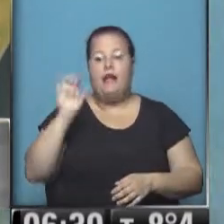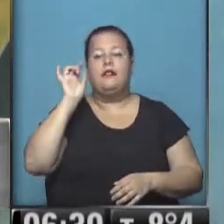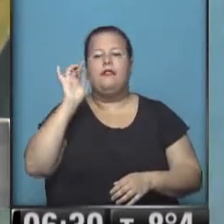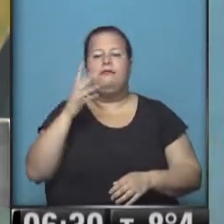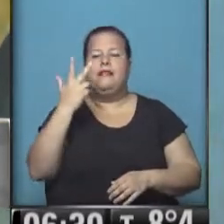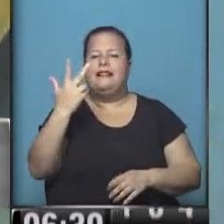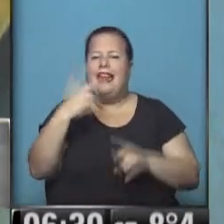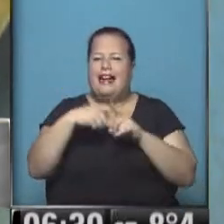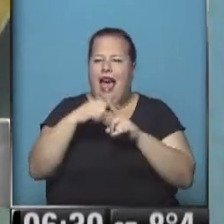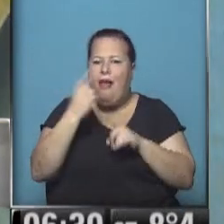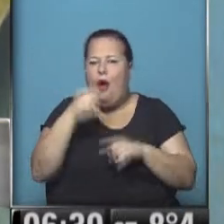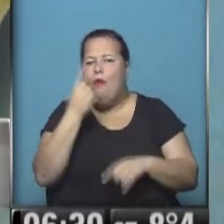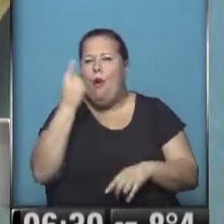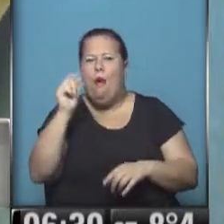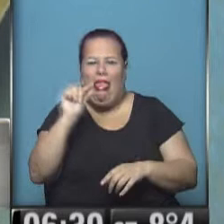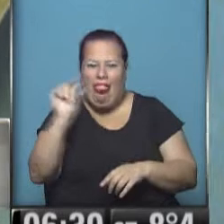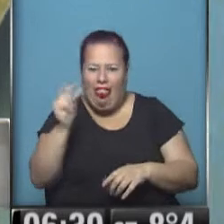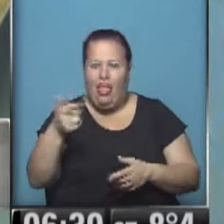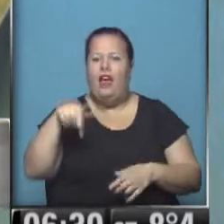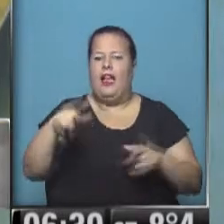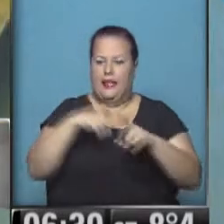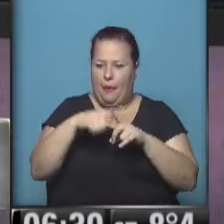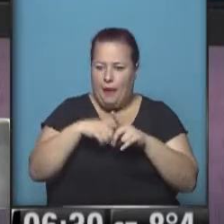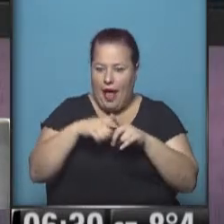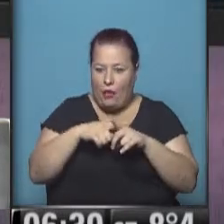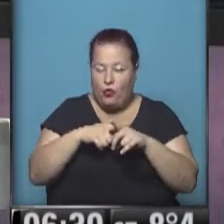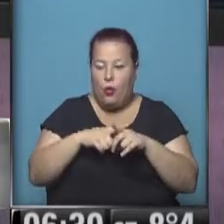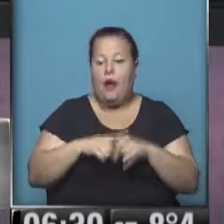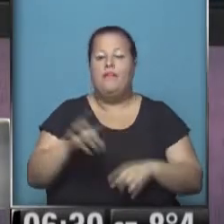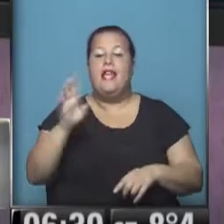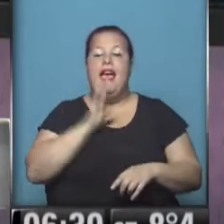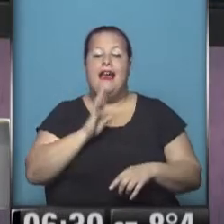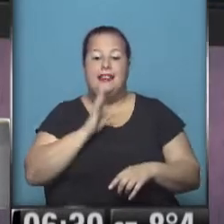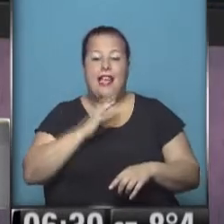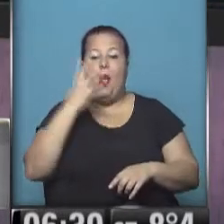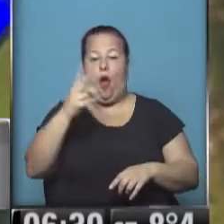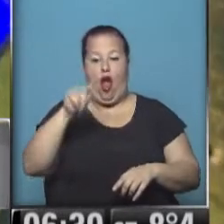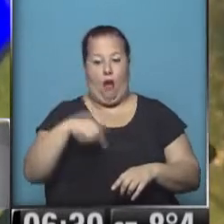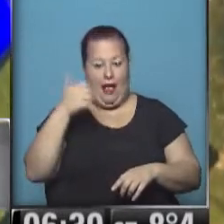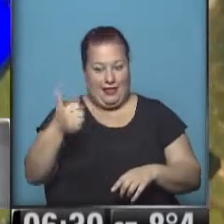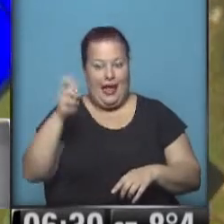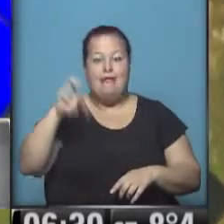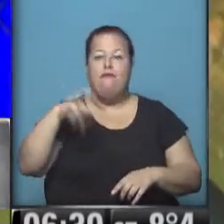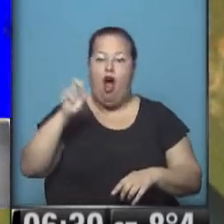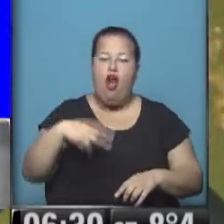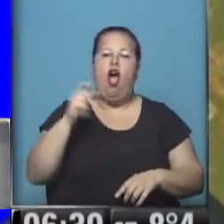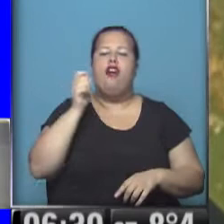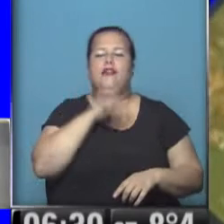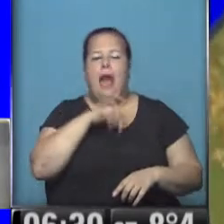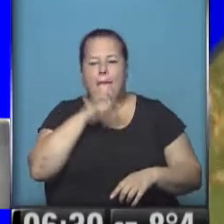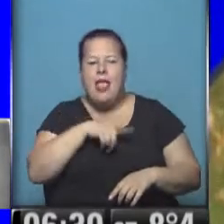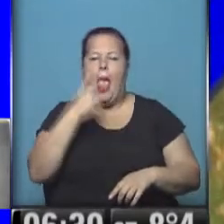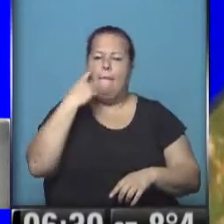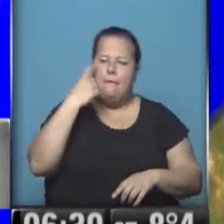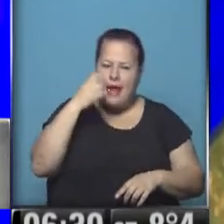supera los tres grados la temperatura es 6 a 46 morón sanmiguel pilar